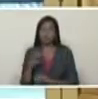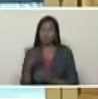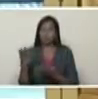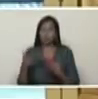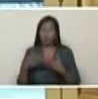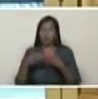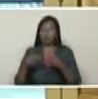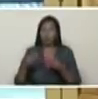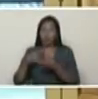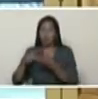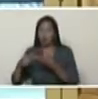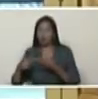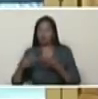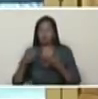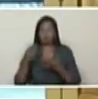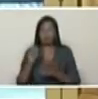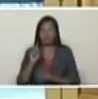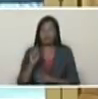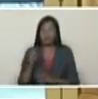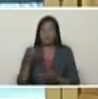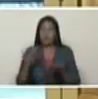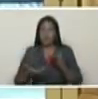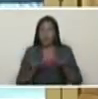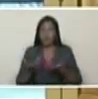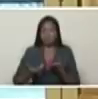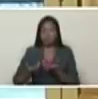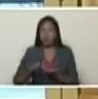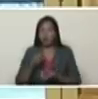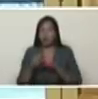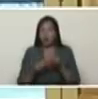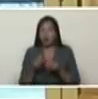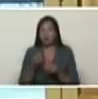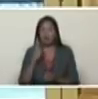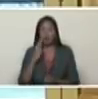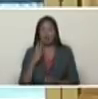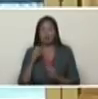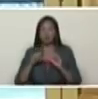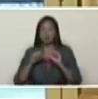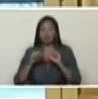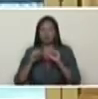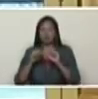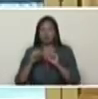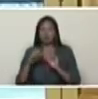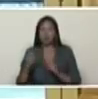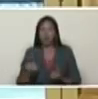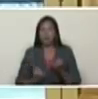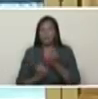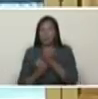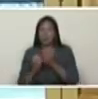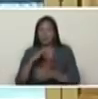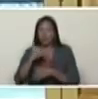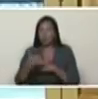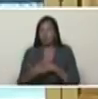el suministro. Y hay que hacer un suministro permanente en base a un plan,